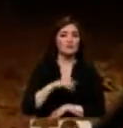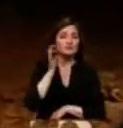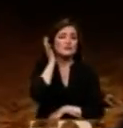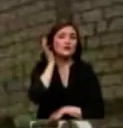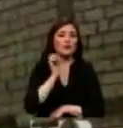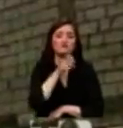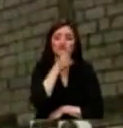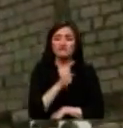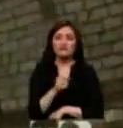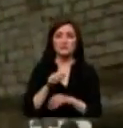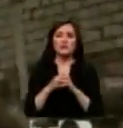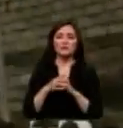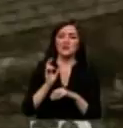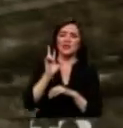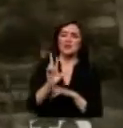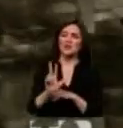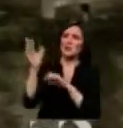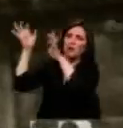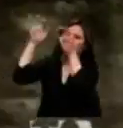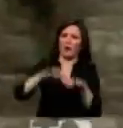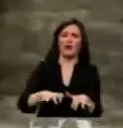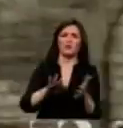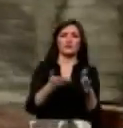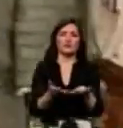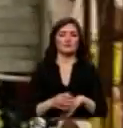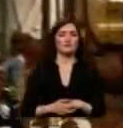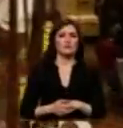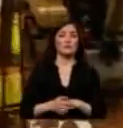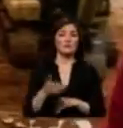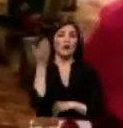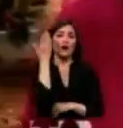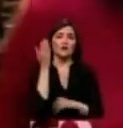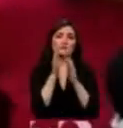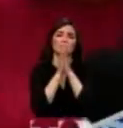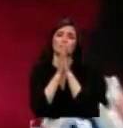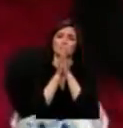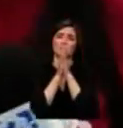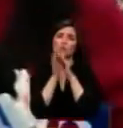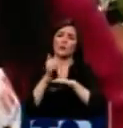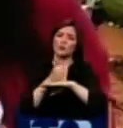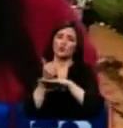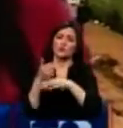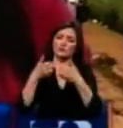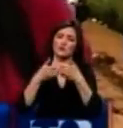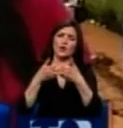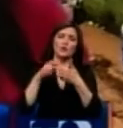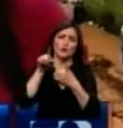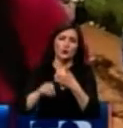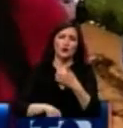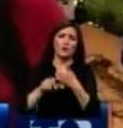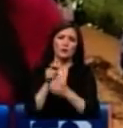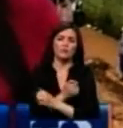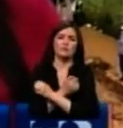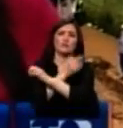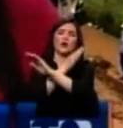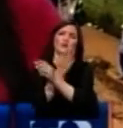la sepultó. El alcalde de Bucay hace un llamado a las autoridades de esta provincia y de todo el país para que le proporcione maquinarias necesarias y prevenir los